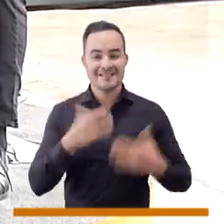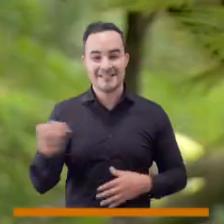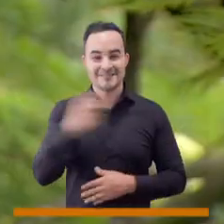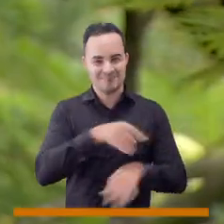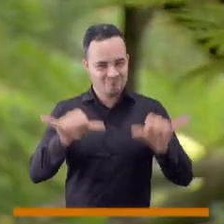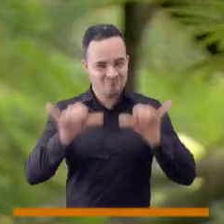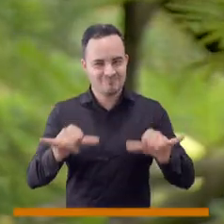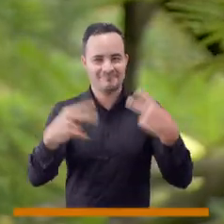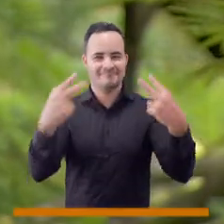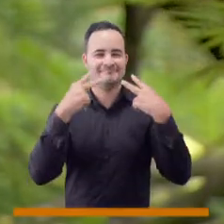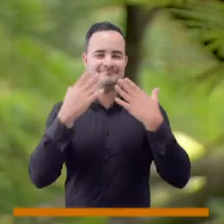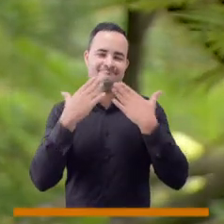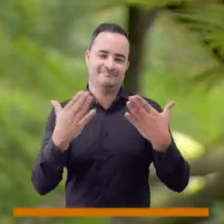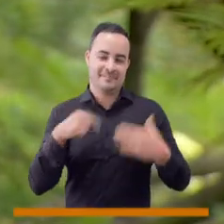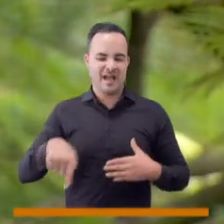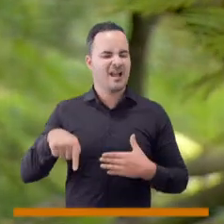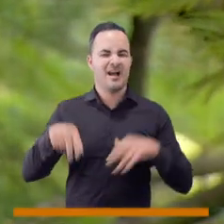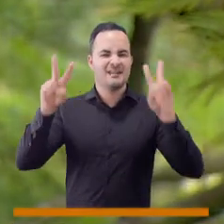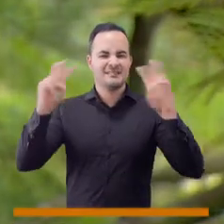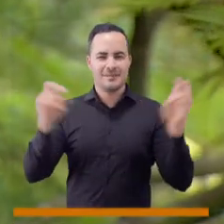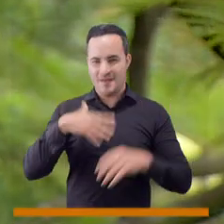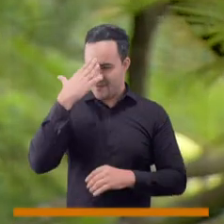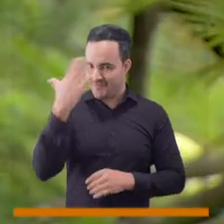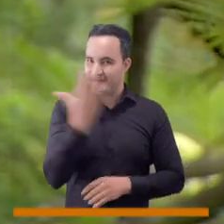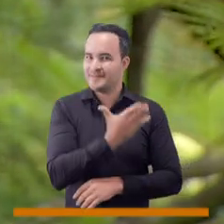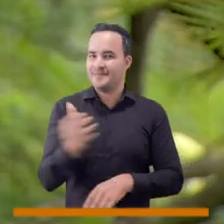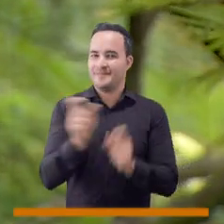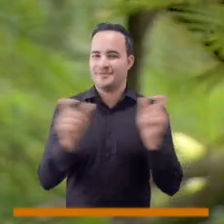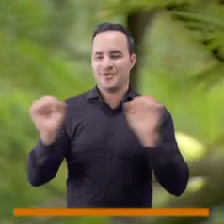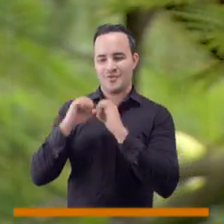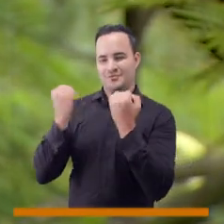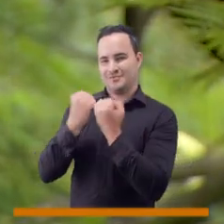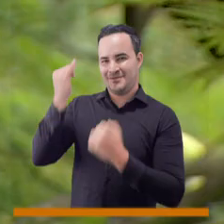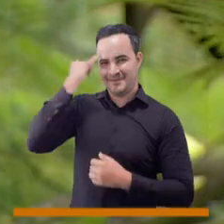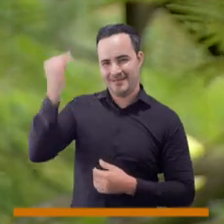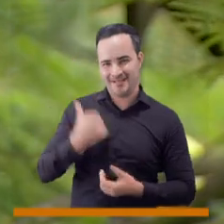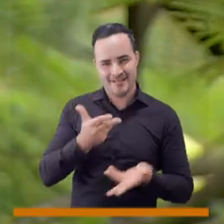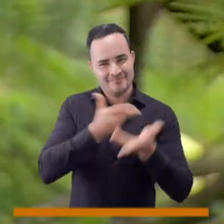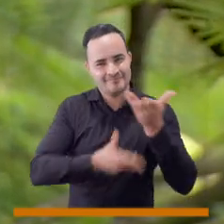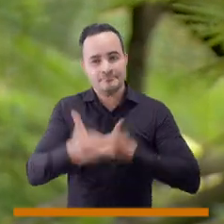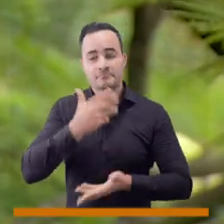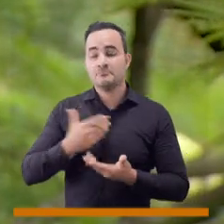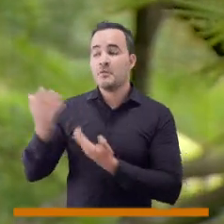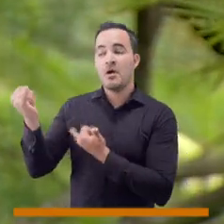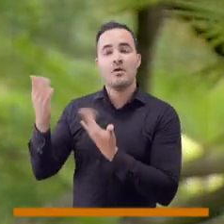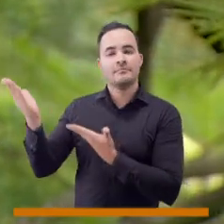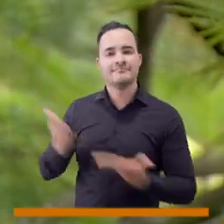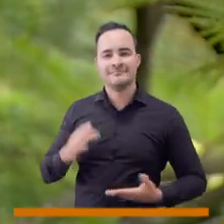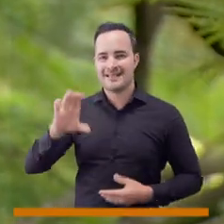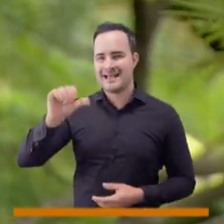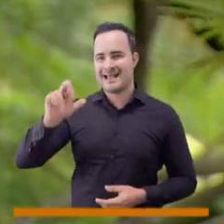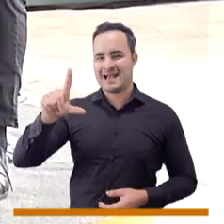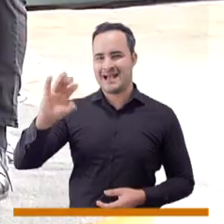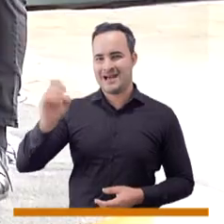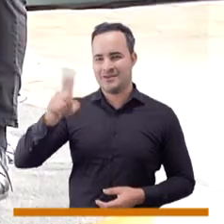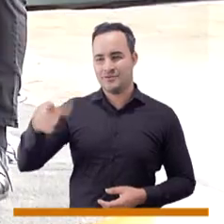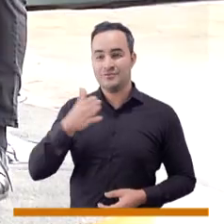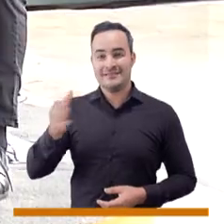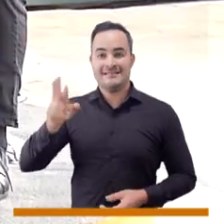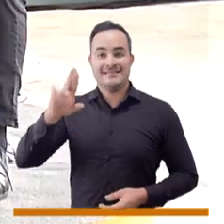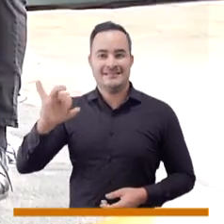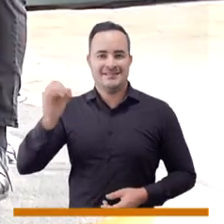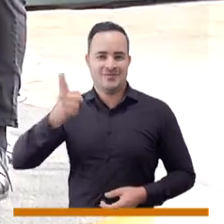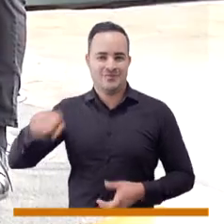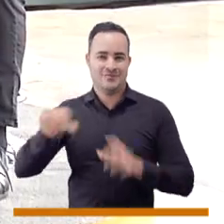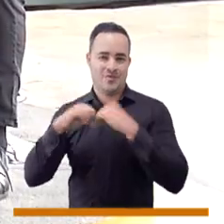Gracias por continuar con nosotros en este programa de Frente a la Gente, programa del Consejo de la Ciudad, y hoy en compañía del concejal